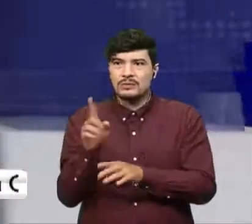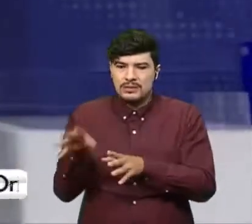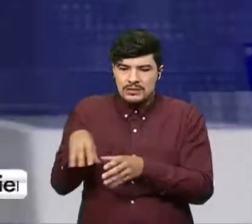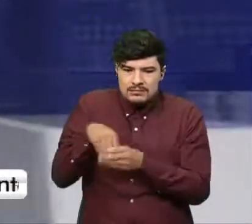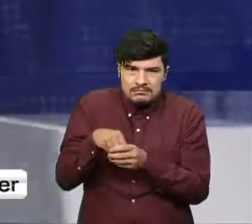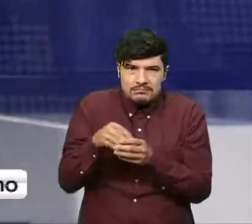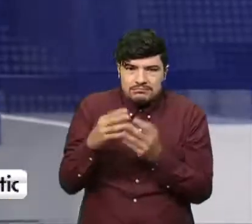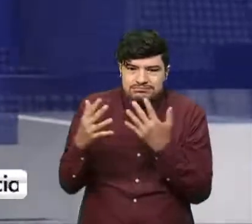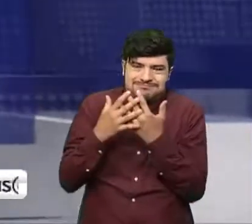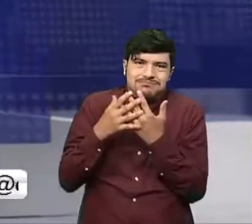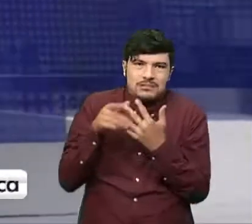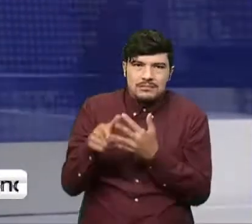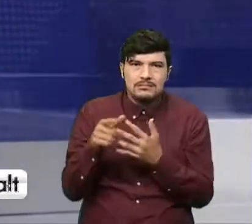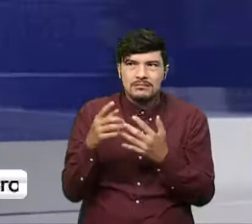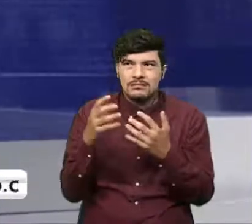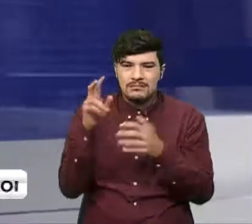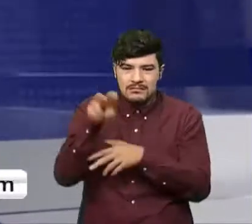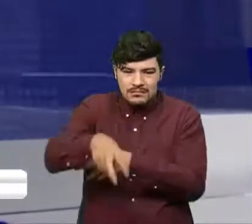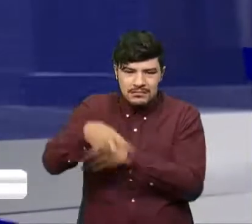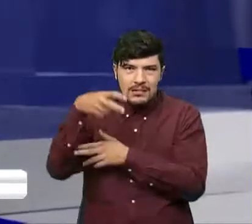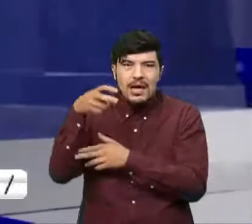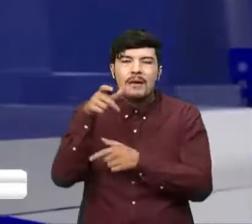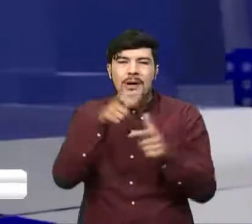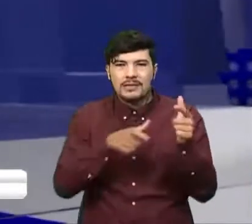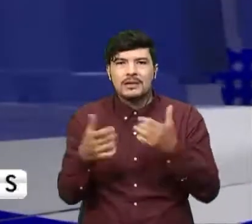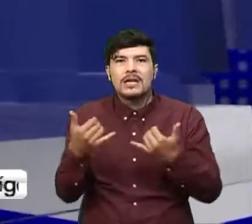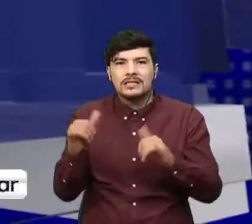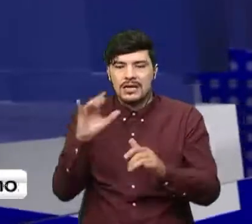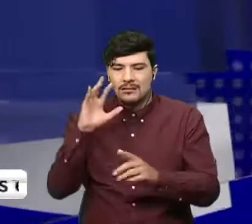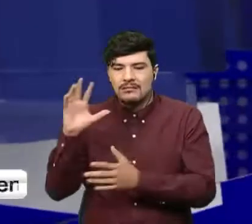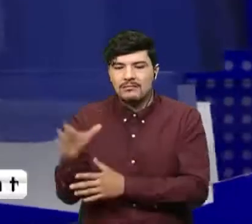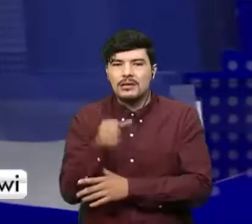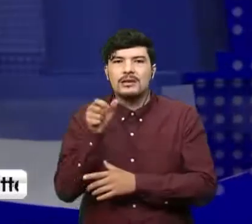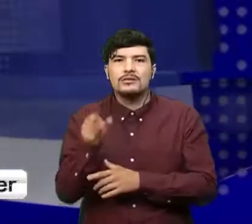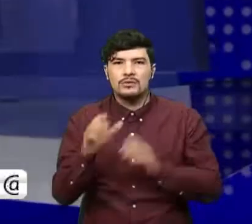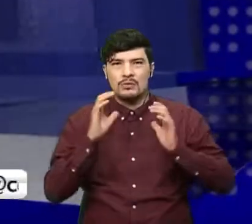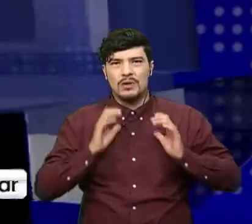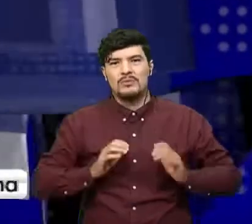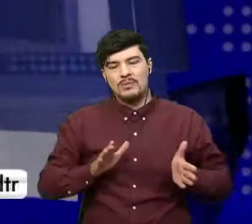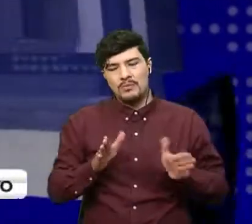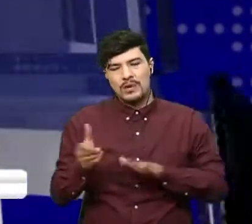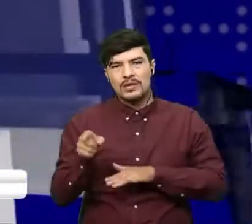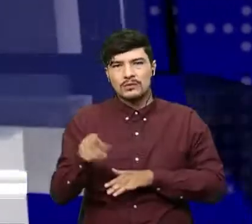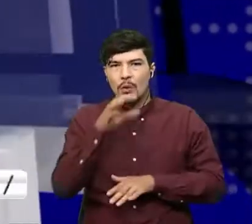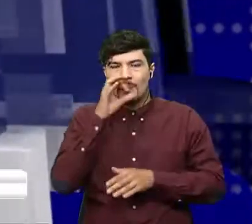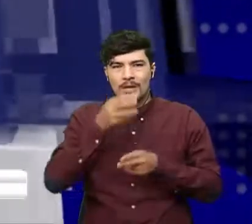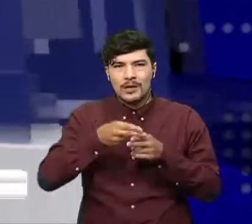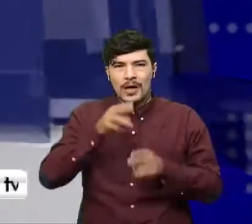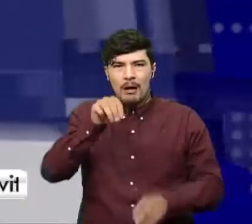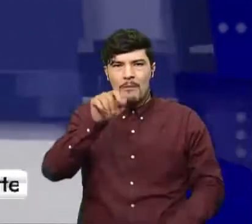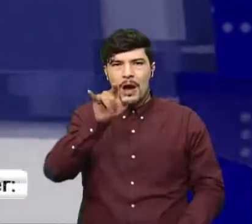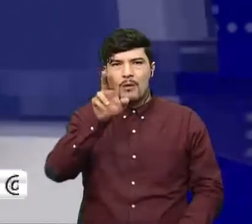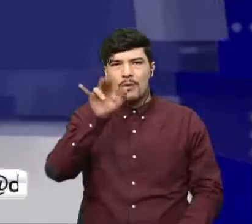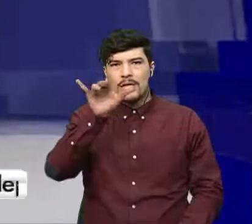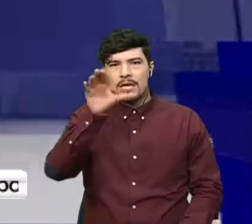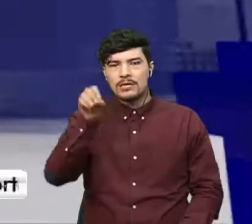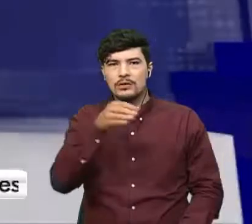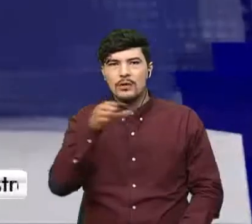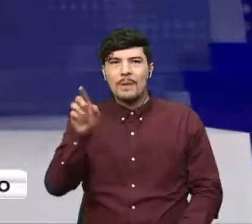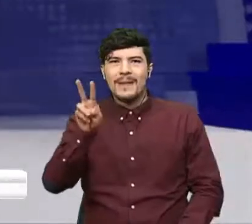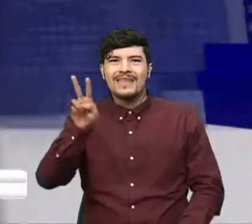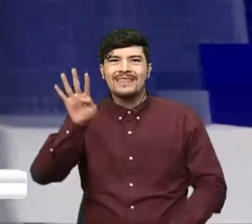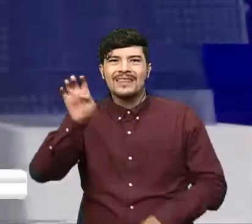dentro de una retroexcavadora, los organismos de socorro lograron rescatar el cuerpo sin vida de Mauricio Rodríguez, de 29 años de edad,